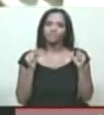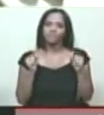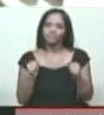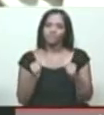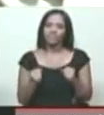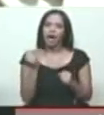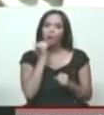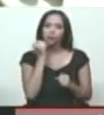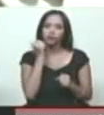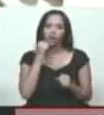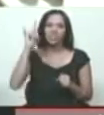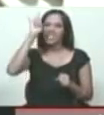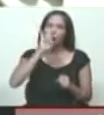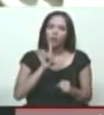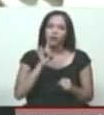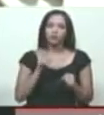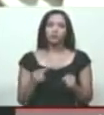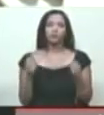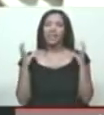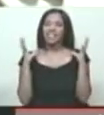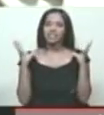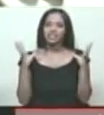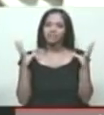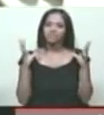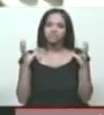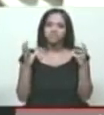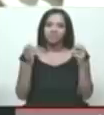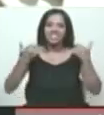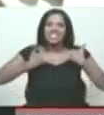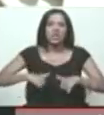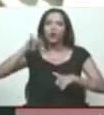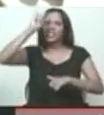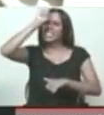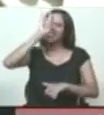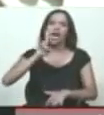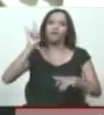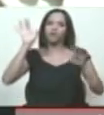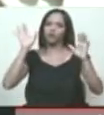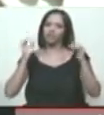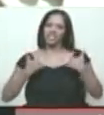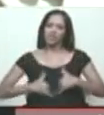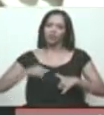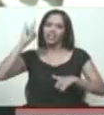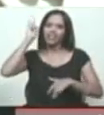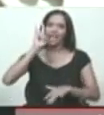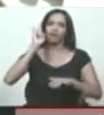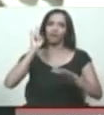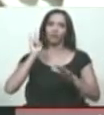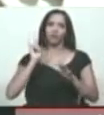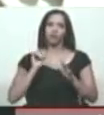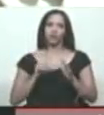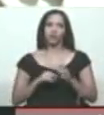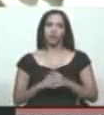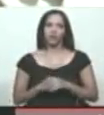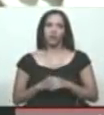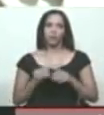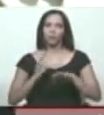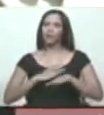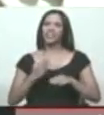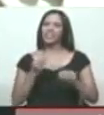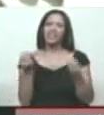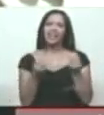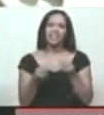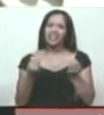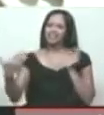perversos, diabólicos, unos grandísimos hijos del diablo son. Hijos del diablo. Porque nadie le hace daño a su familia,